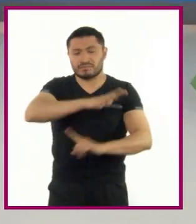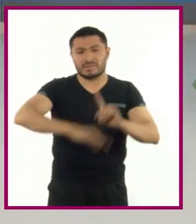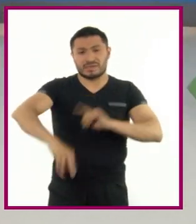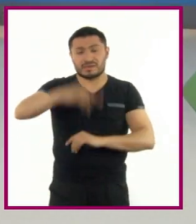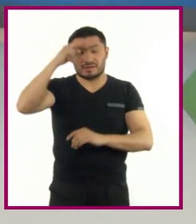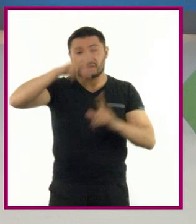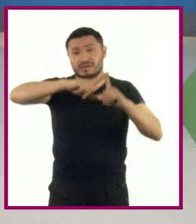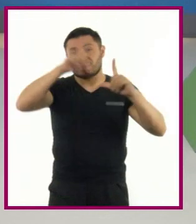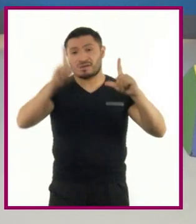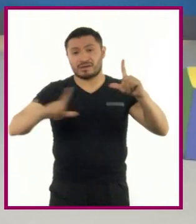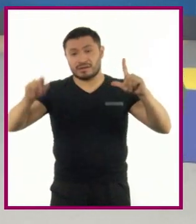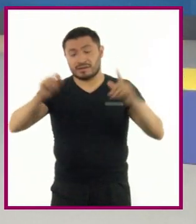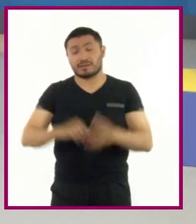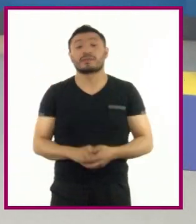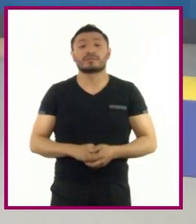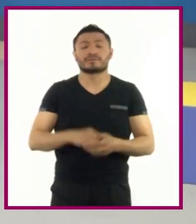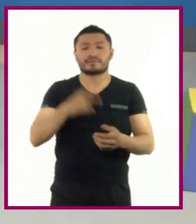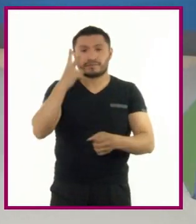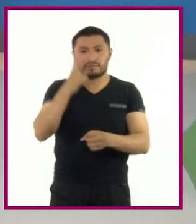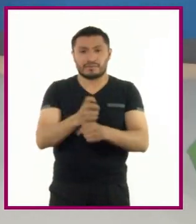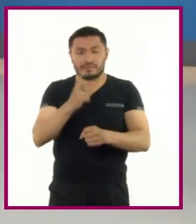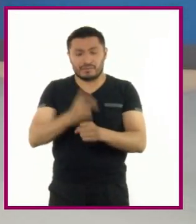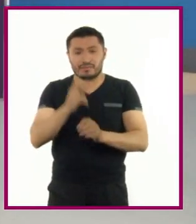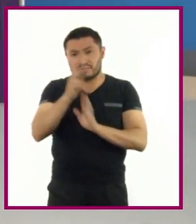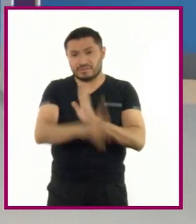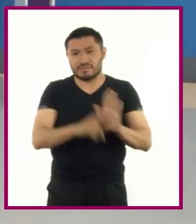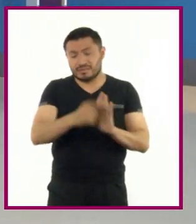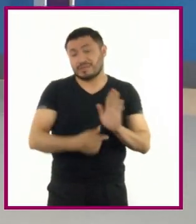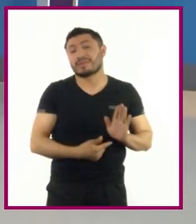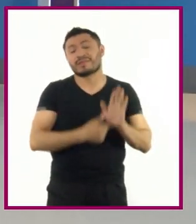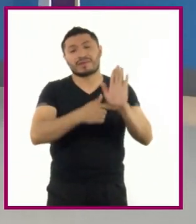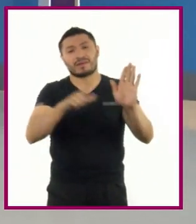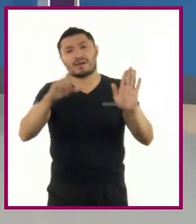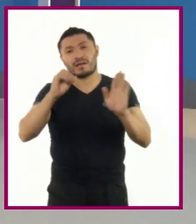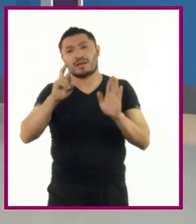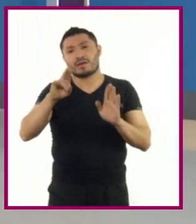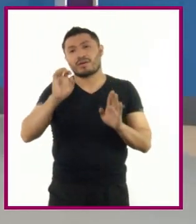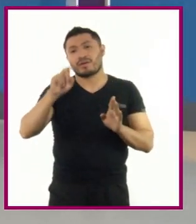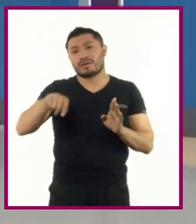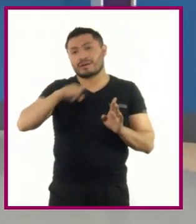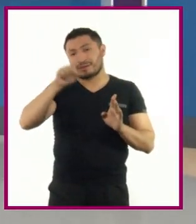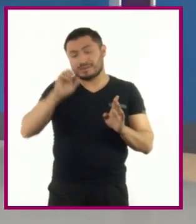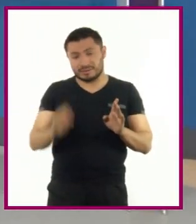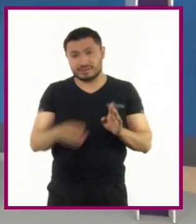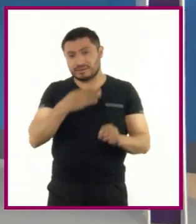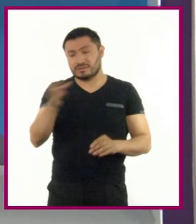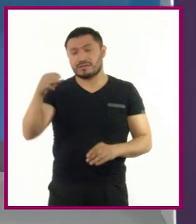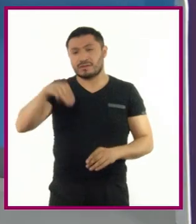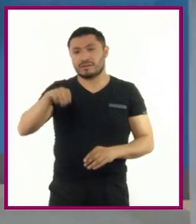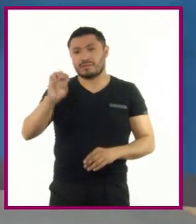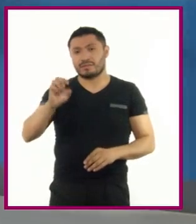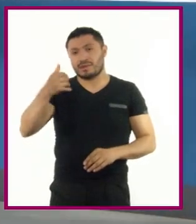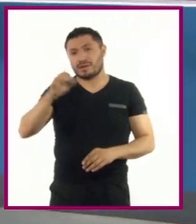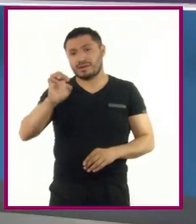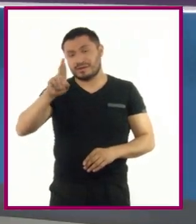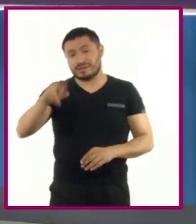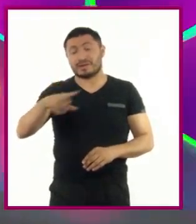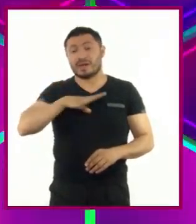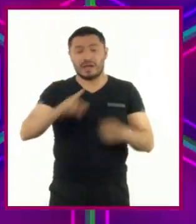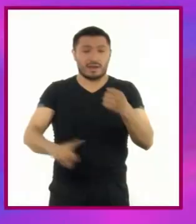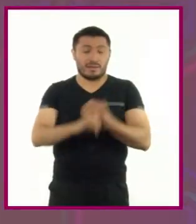país. Vayamos a la segunda parte del video de Lorenzo Meyer, en el que menciona algunas de las consecuencias de este